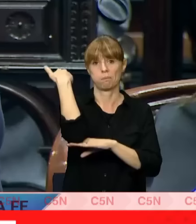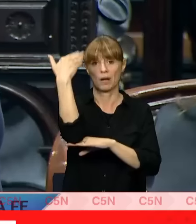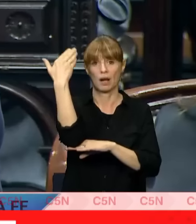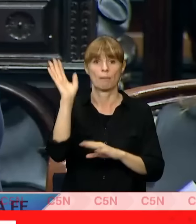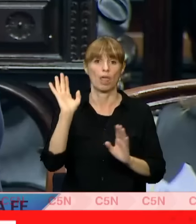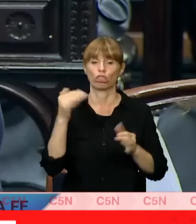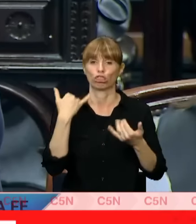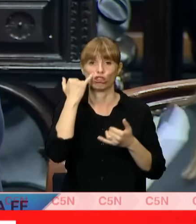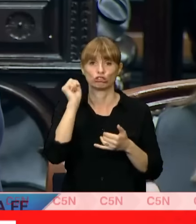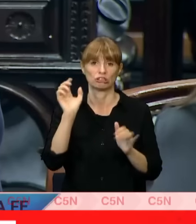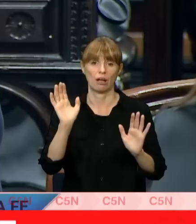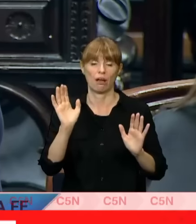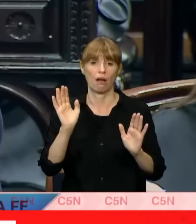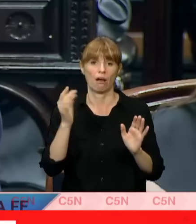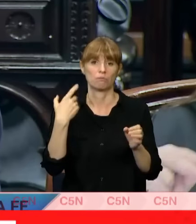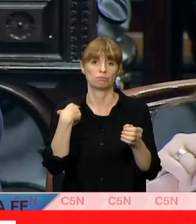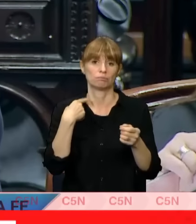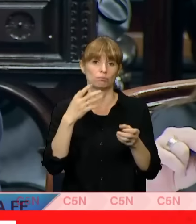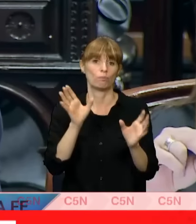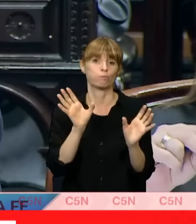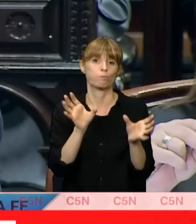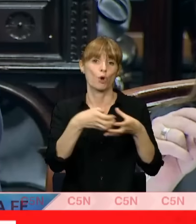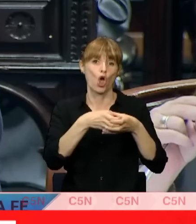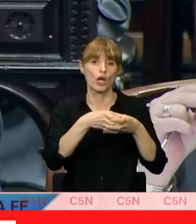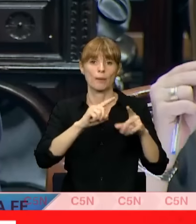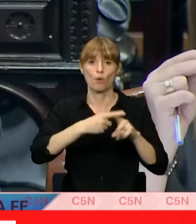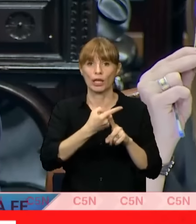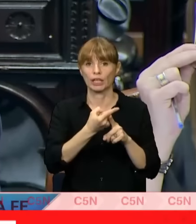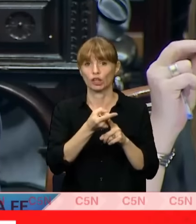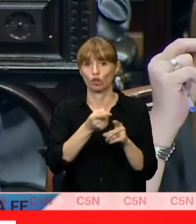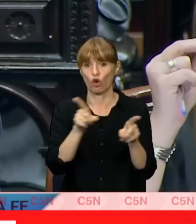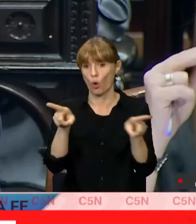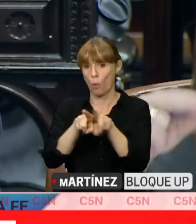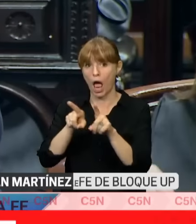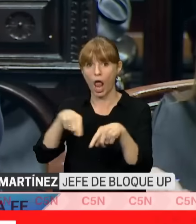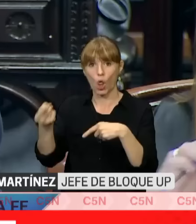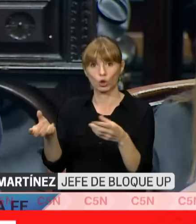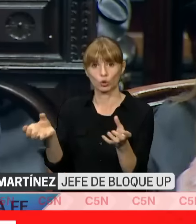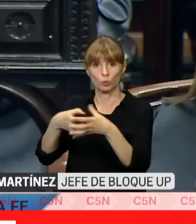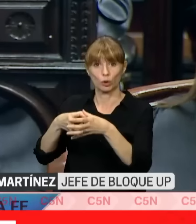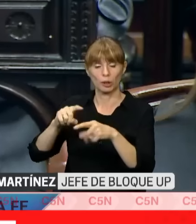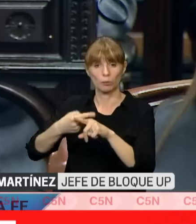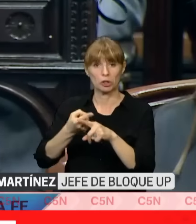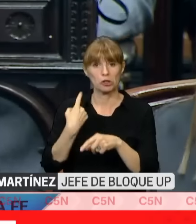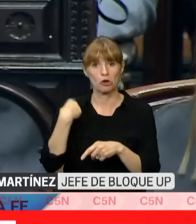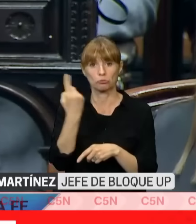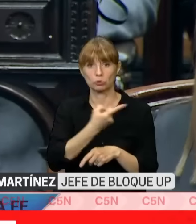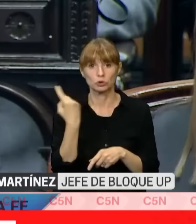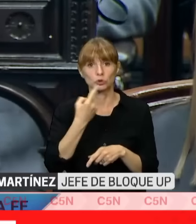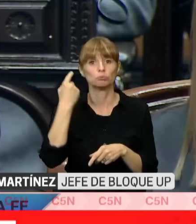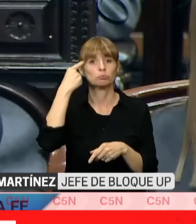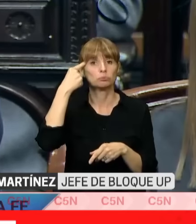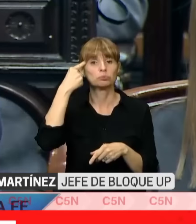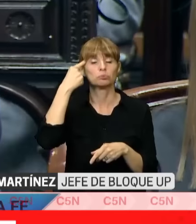nosotros fijamos como bloque junto con otros bloques. Nosotros creemos que el tema